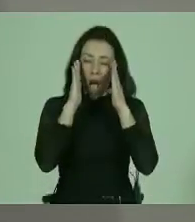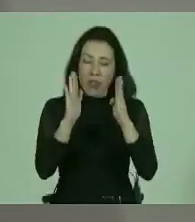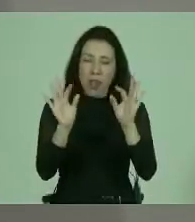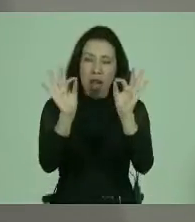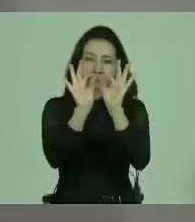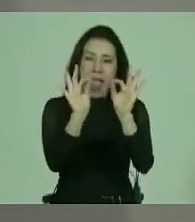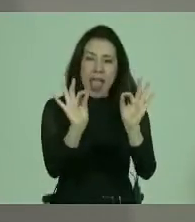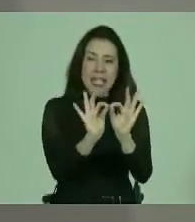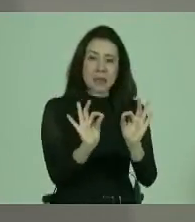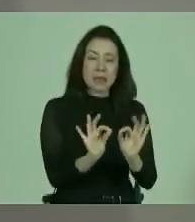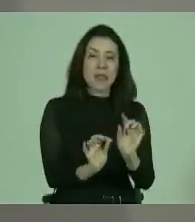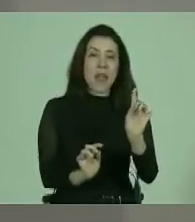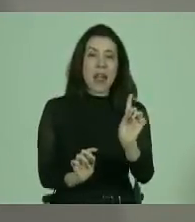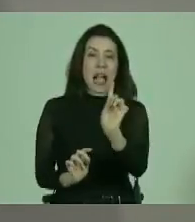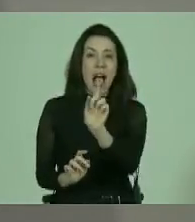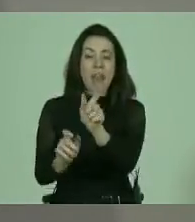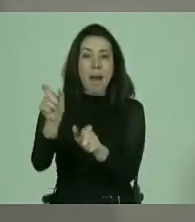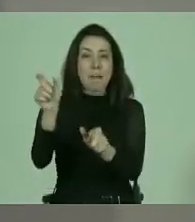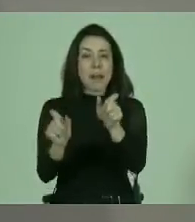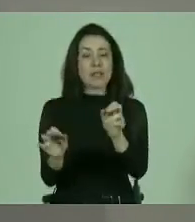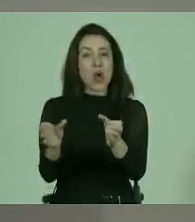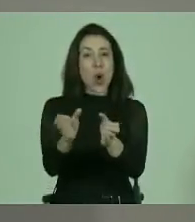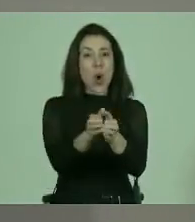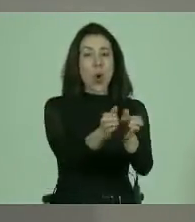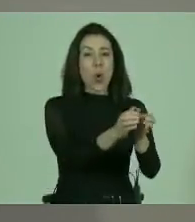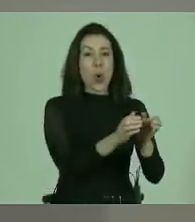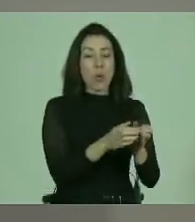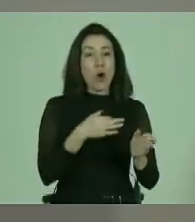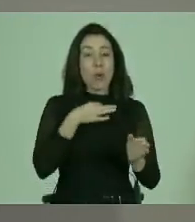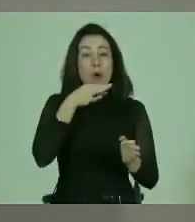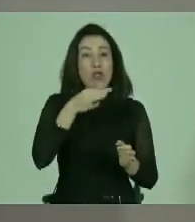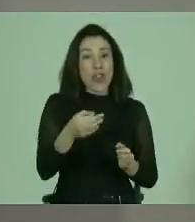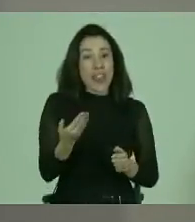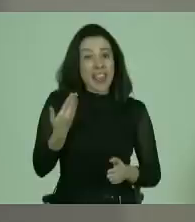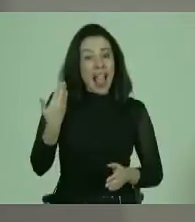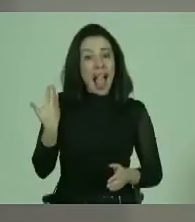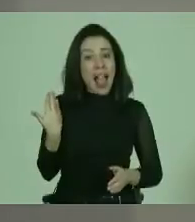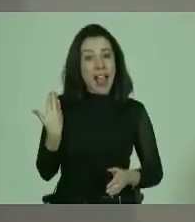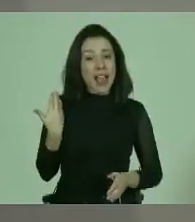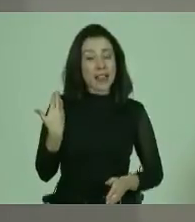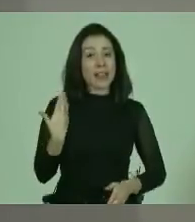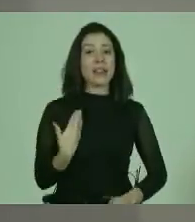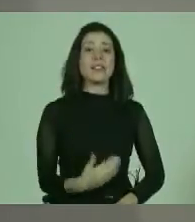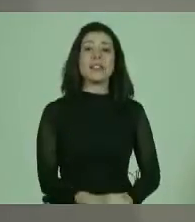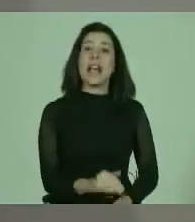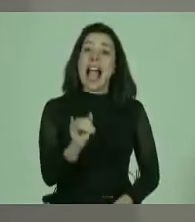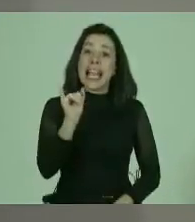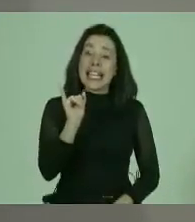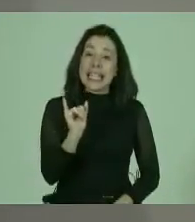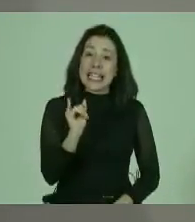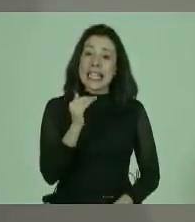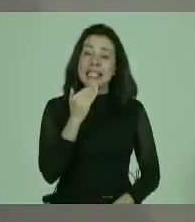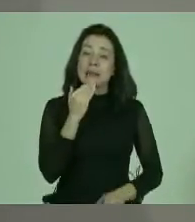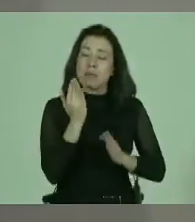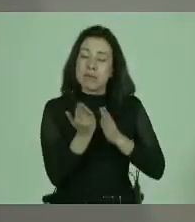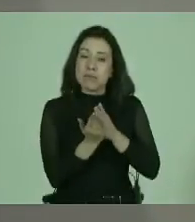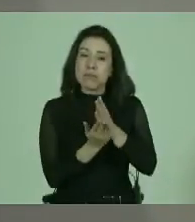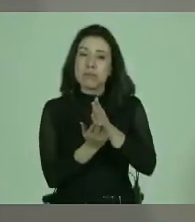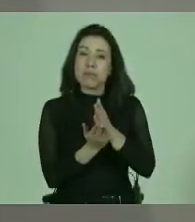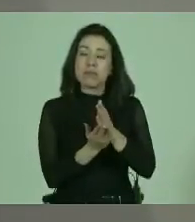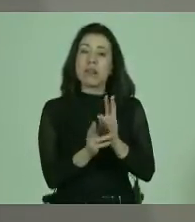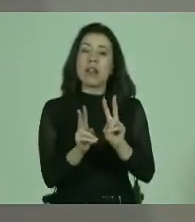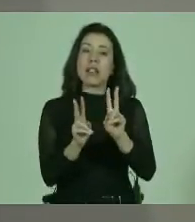especificidades de cada persona y de cada grupo como dije en el caso anterior y la vertiente